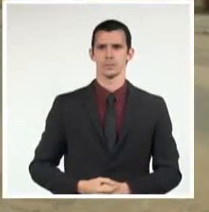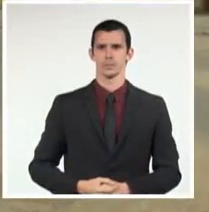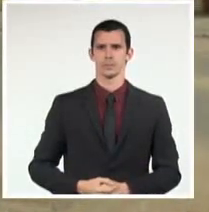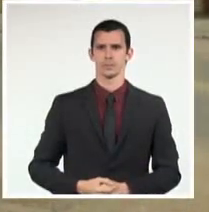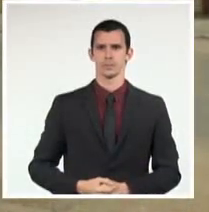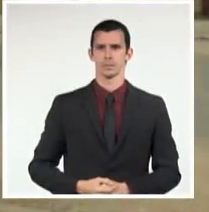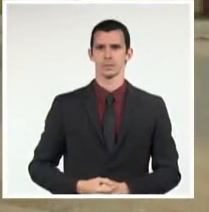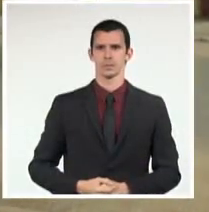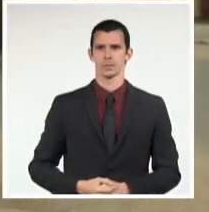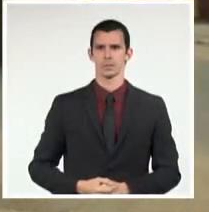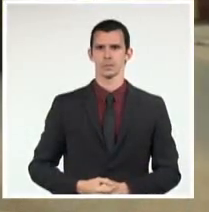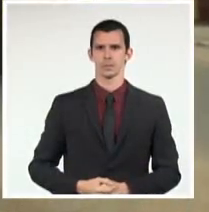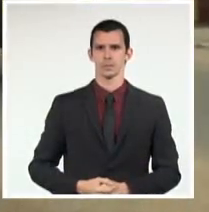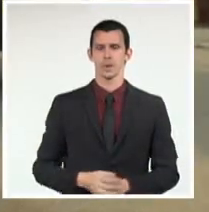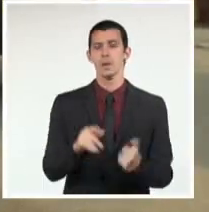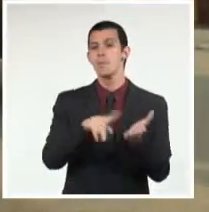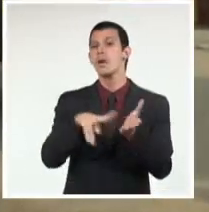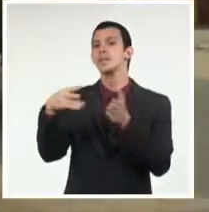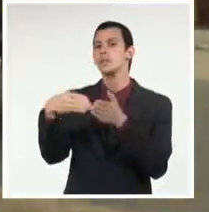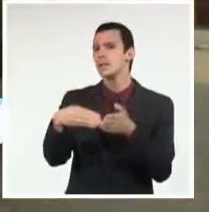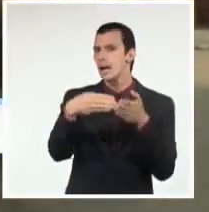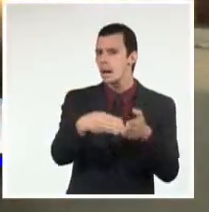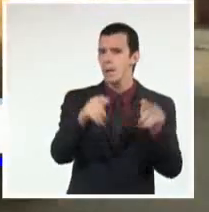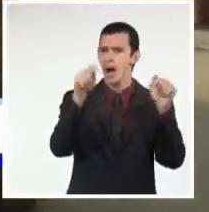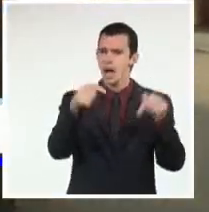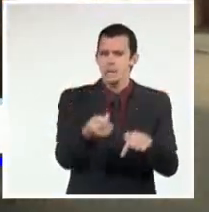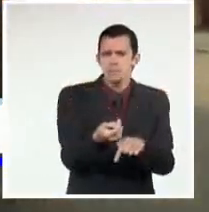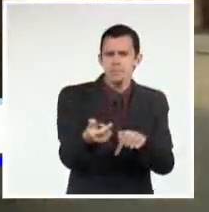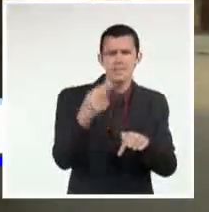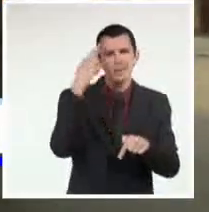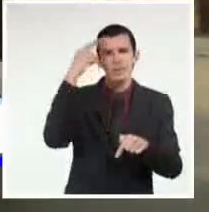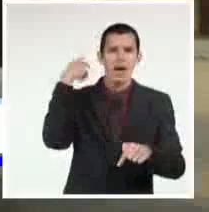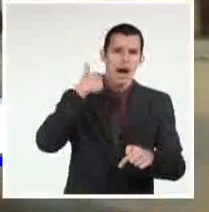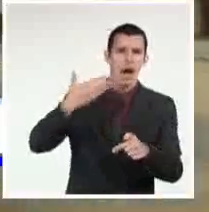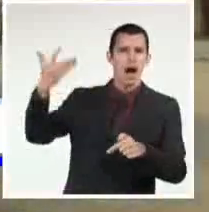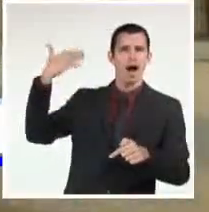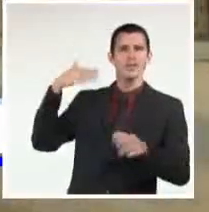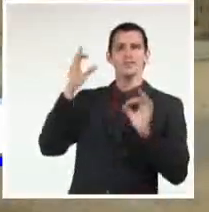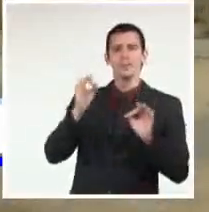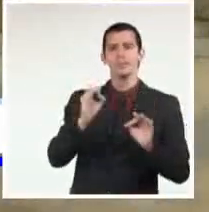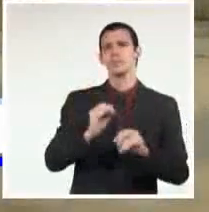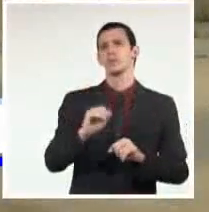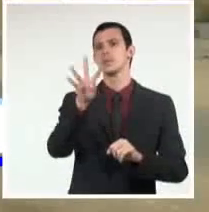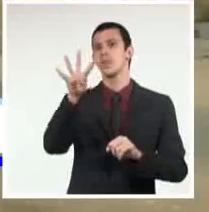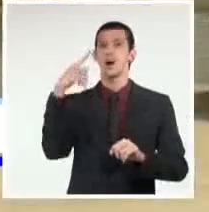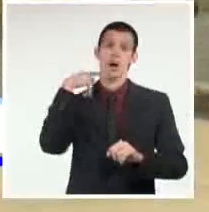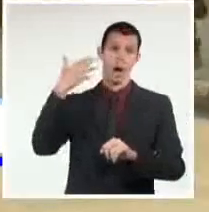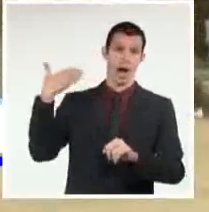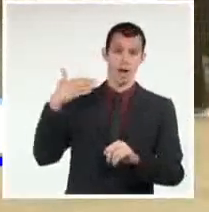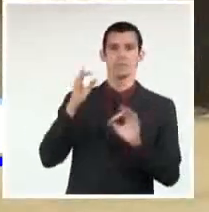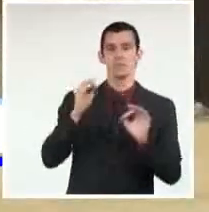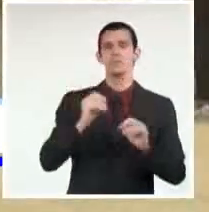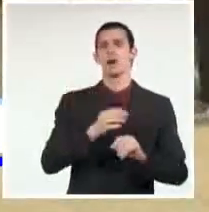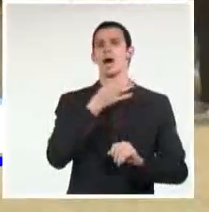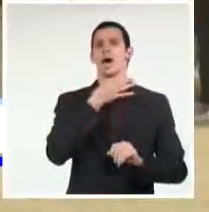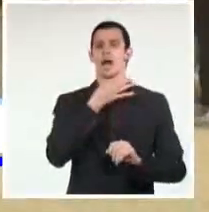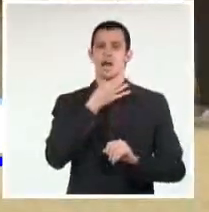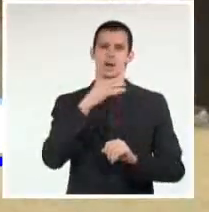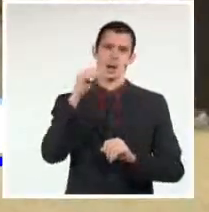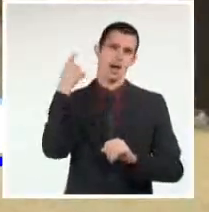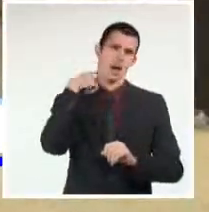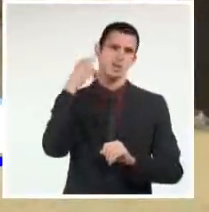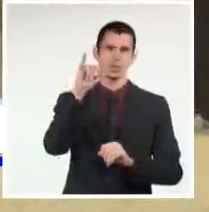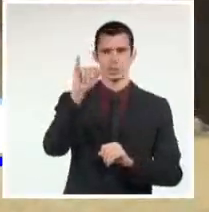A poca distancia del sitio en que Fidel se dirigiera a los bayameses en aquel atardecer de enero del 59, inició la rememoración del paso